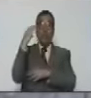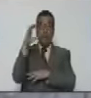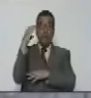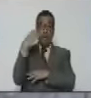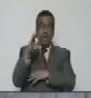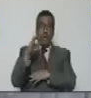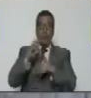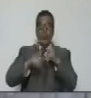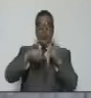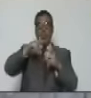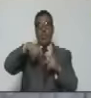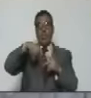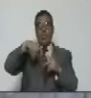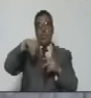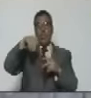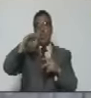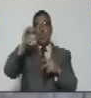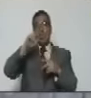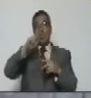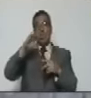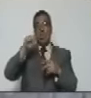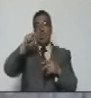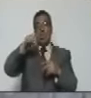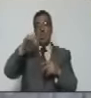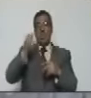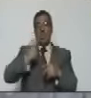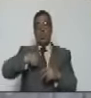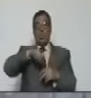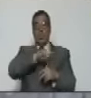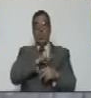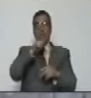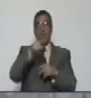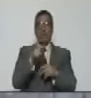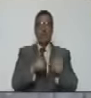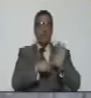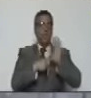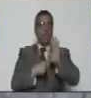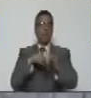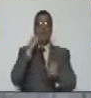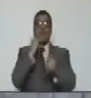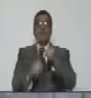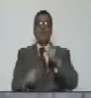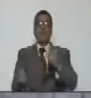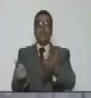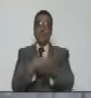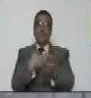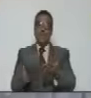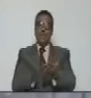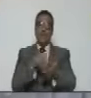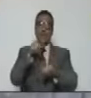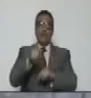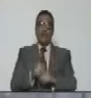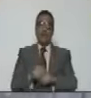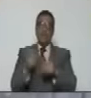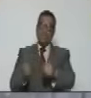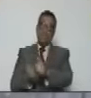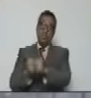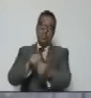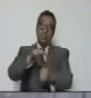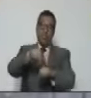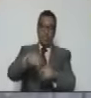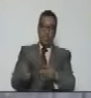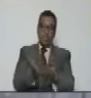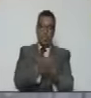donde El Perro y la Rana, nuestra editorial, está exhibiendo sus últimas publicaciones y bautizamos una